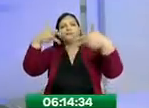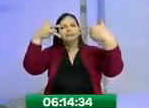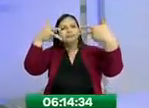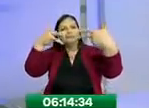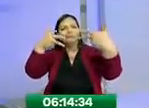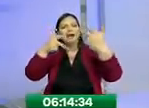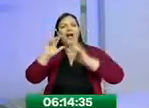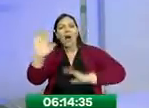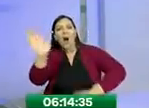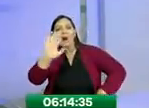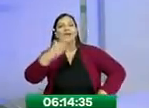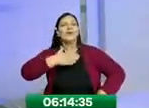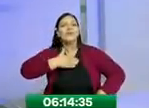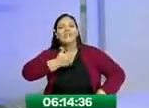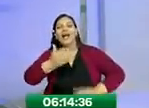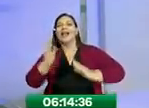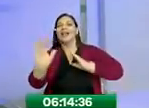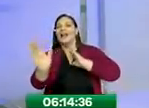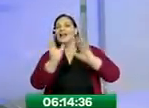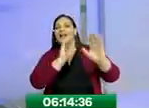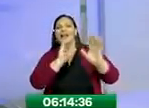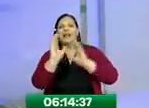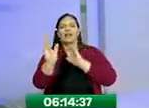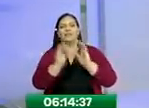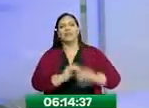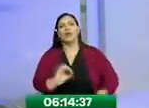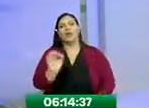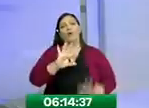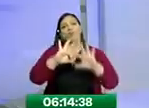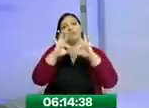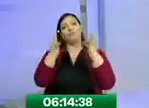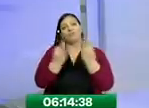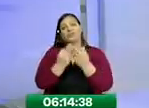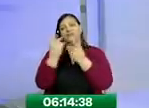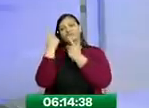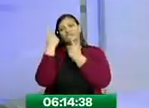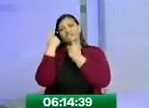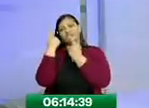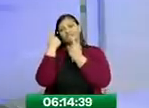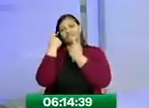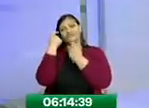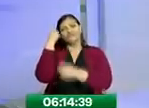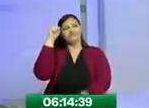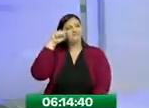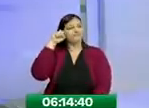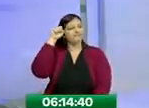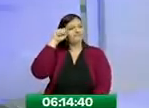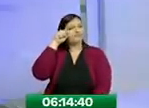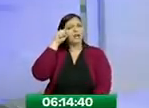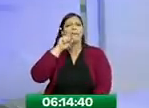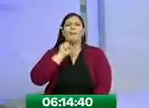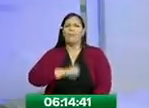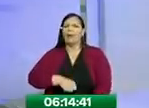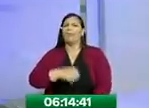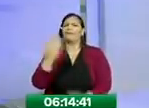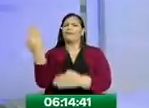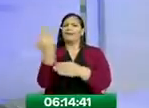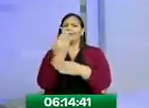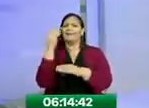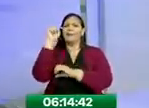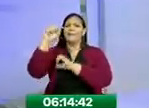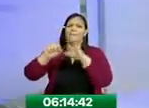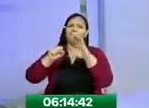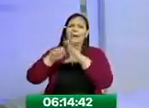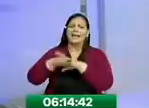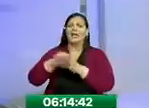importante también, porque hay juegos de mesa, hay consolas de video, se ven películas, que cocinas por